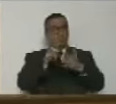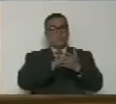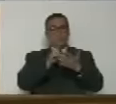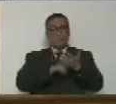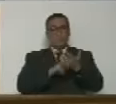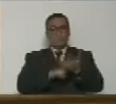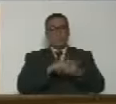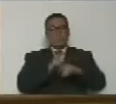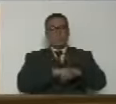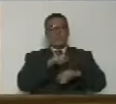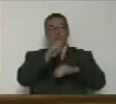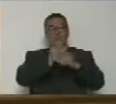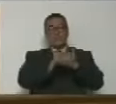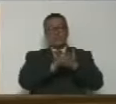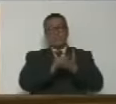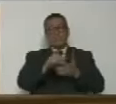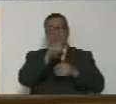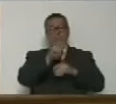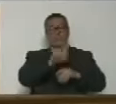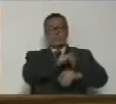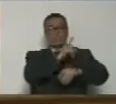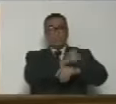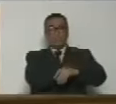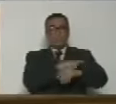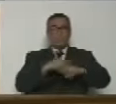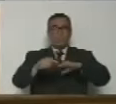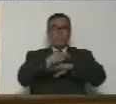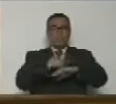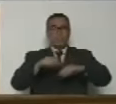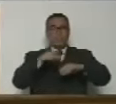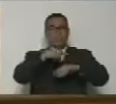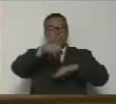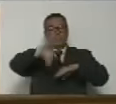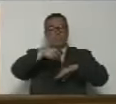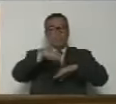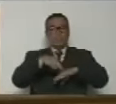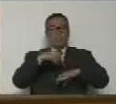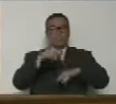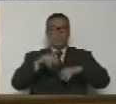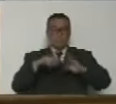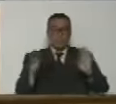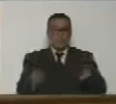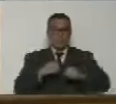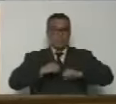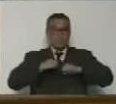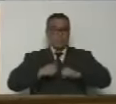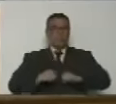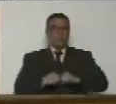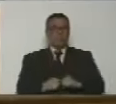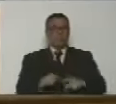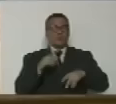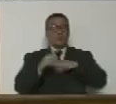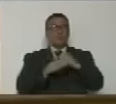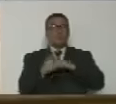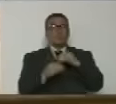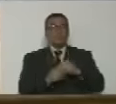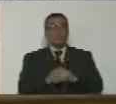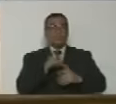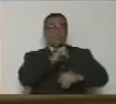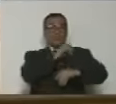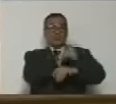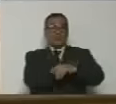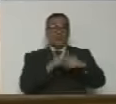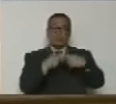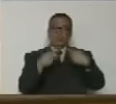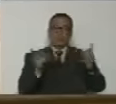Artículo 27. El Poder Ejecutivo Nacional, conforme a las iniciativas de desarrollo y consolidación originadas desde el Poder